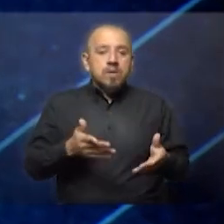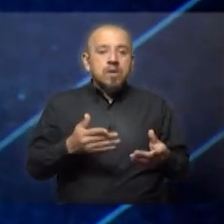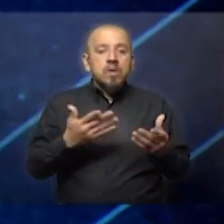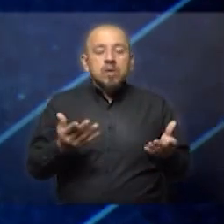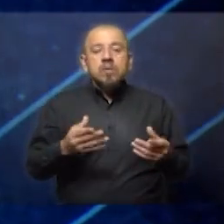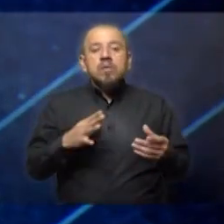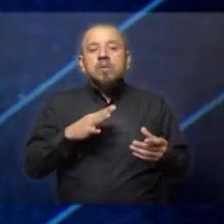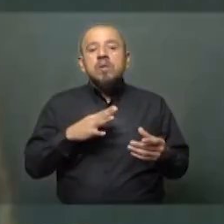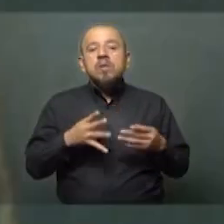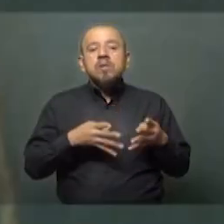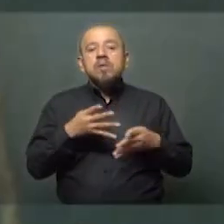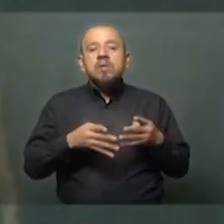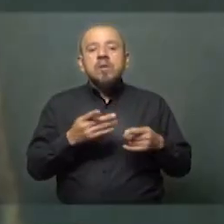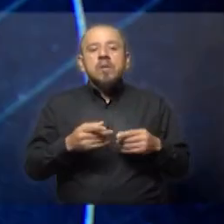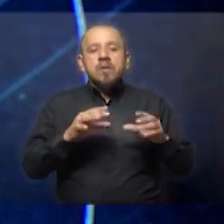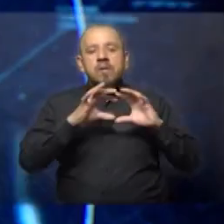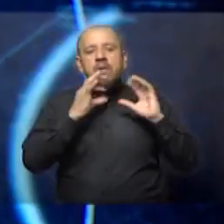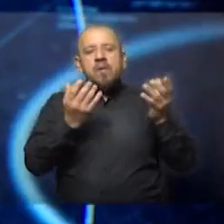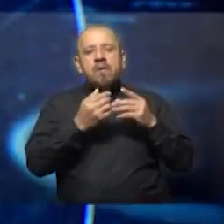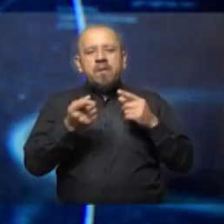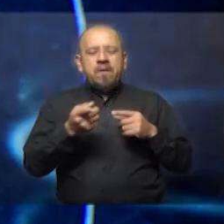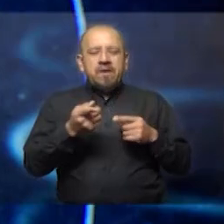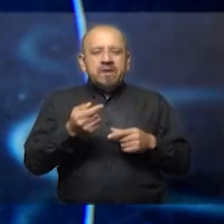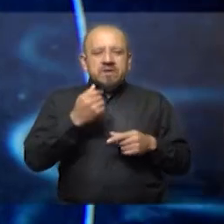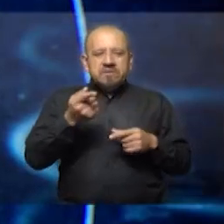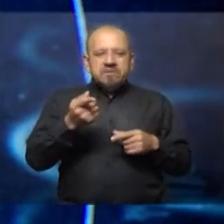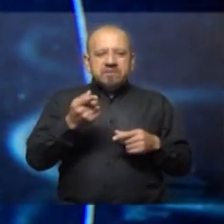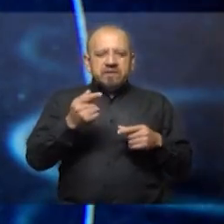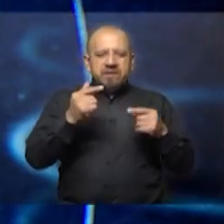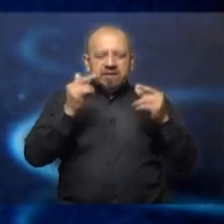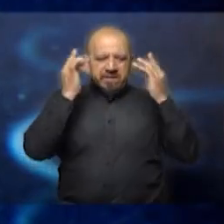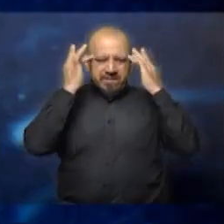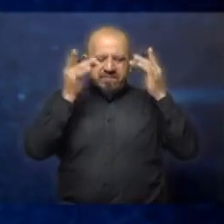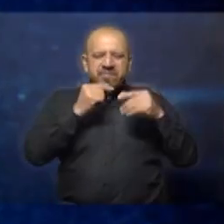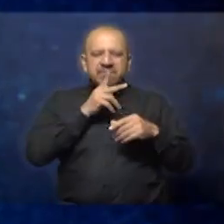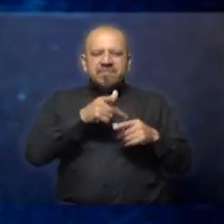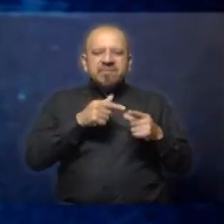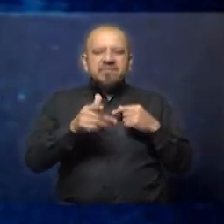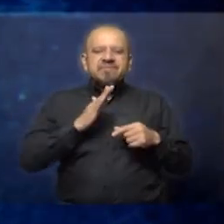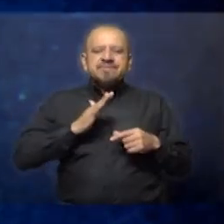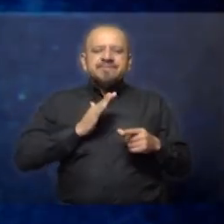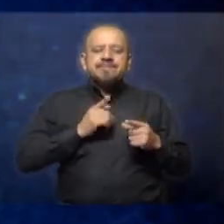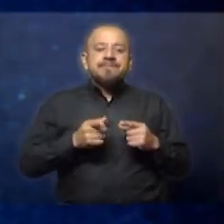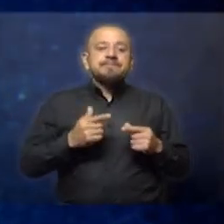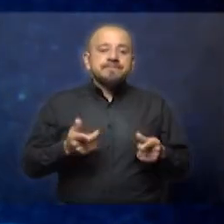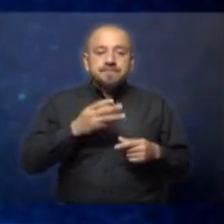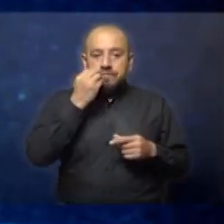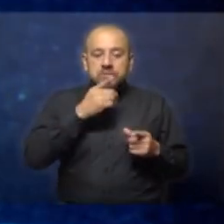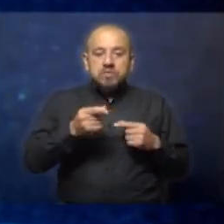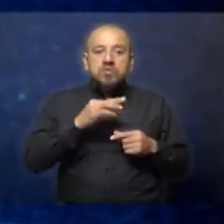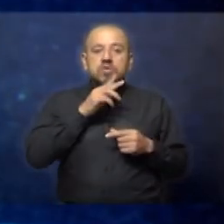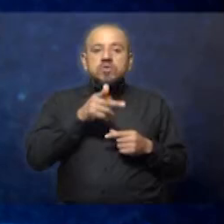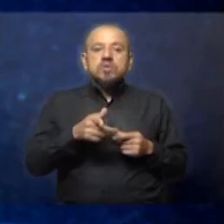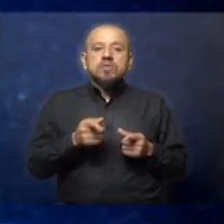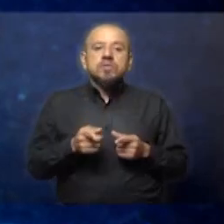funciona el mundo funcional al varón que sea buena educadora de los hijos entonces una mujer con ilustración va a ser mejor educadora